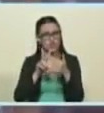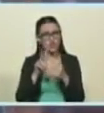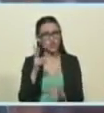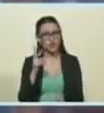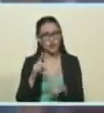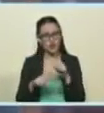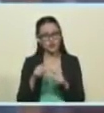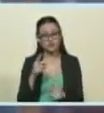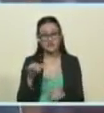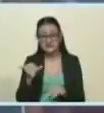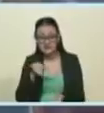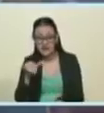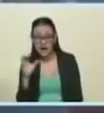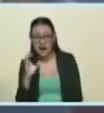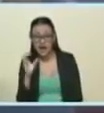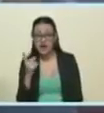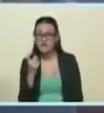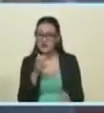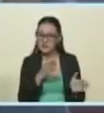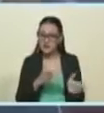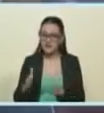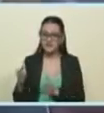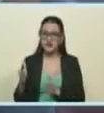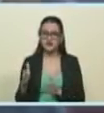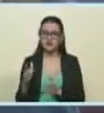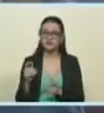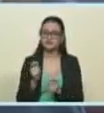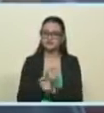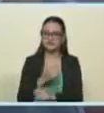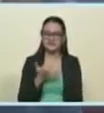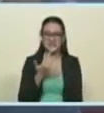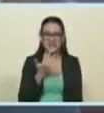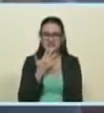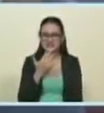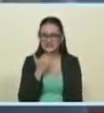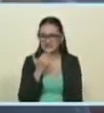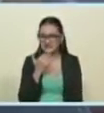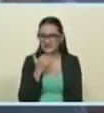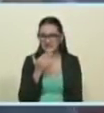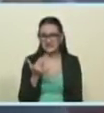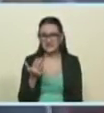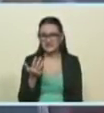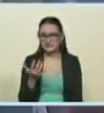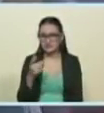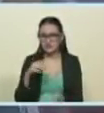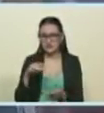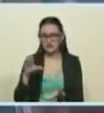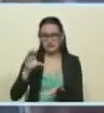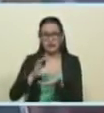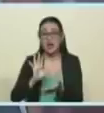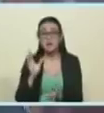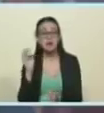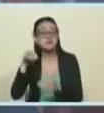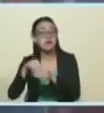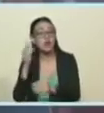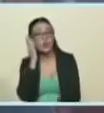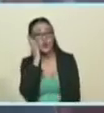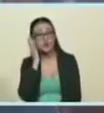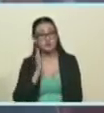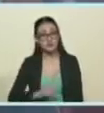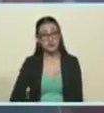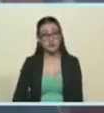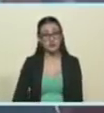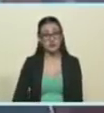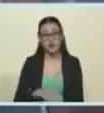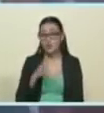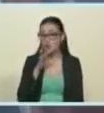cercanía con Caracas y la falta de una planificación estratégica, ha convertido casi todo el estado Miranda en una ciudad dormitorio de Caracas. No ha tenido